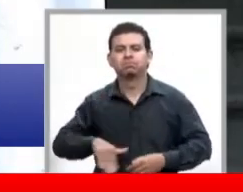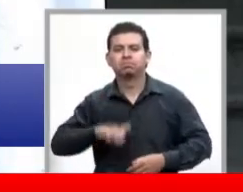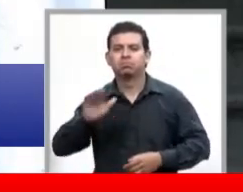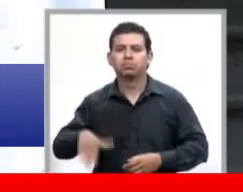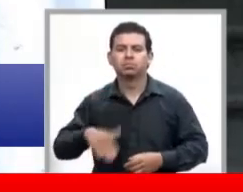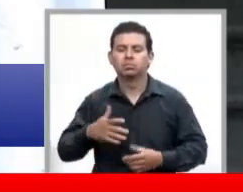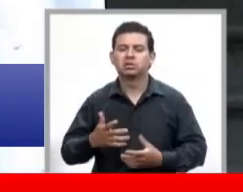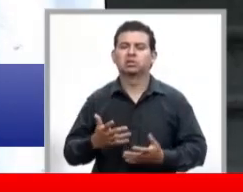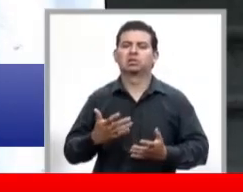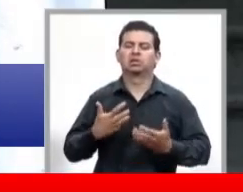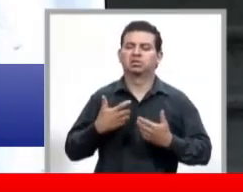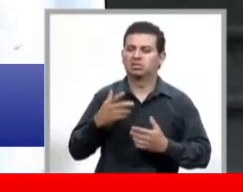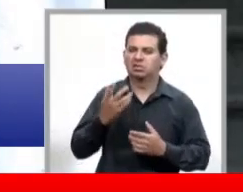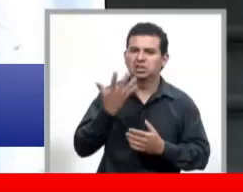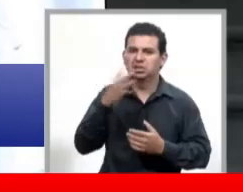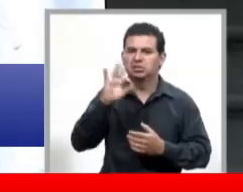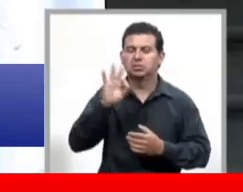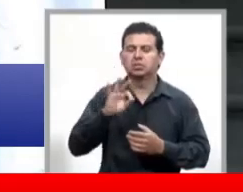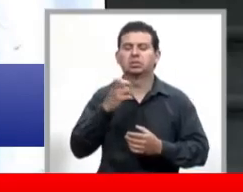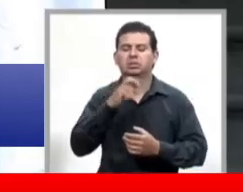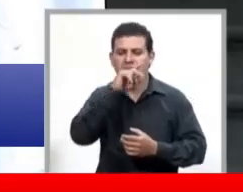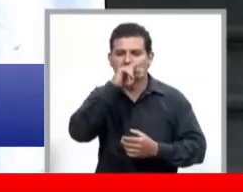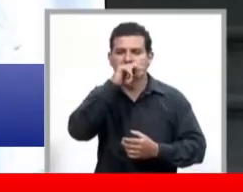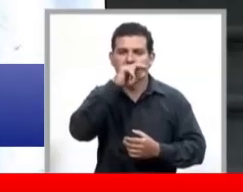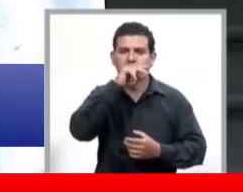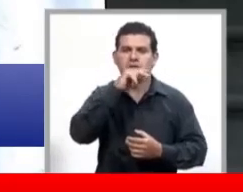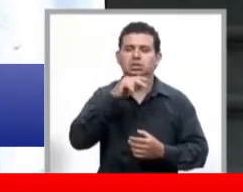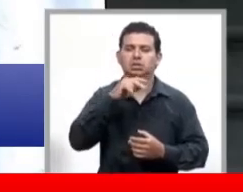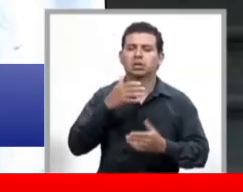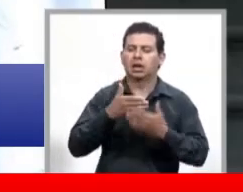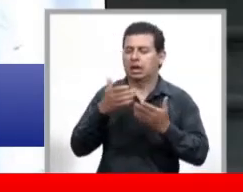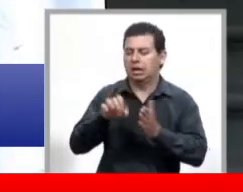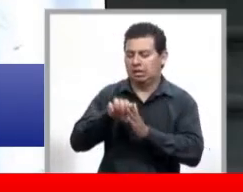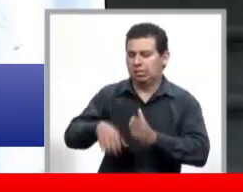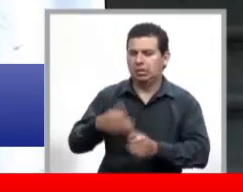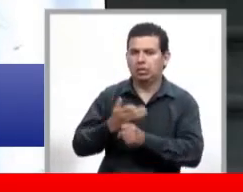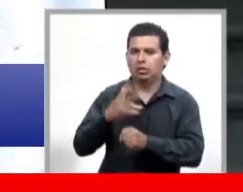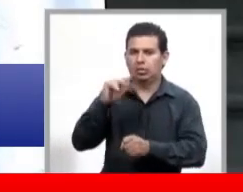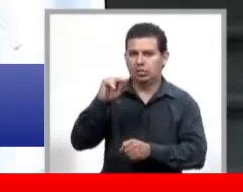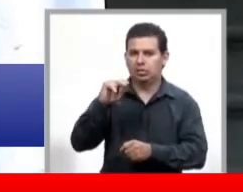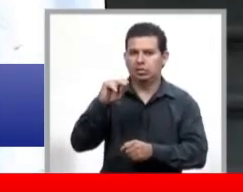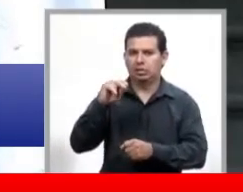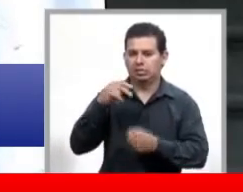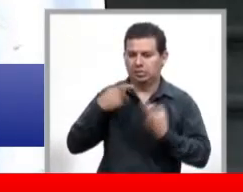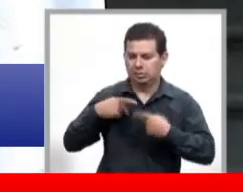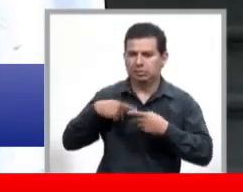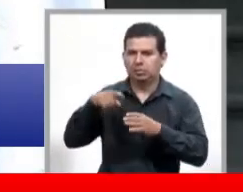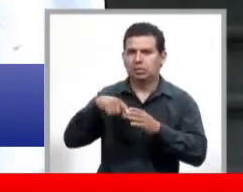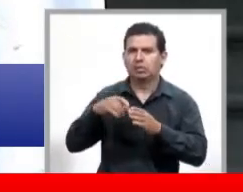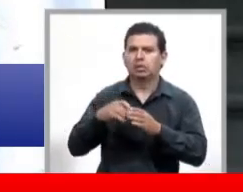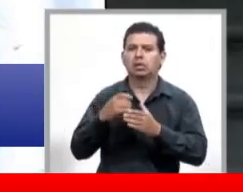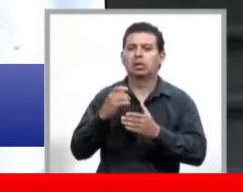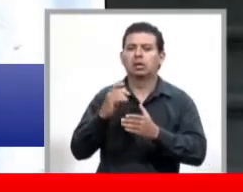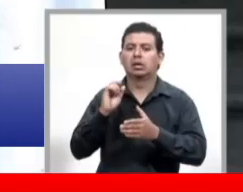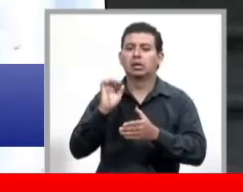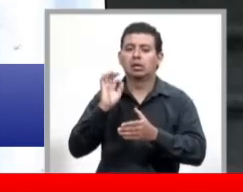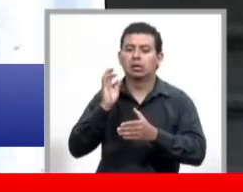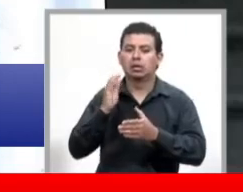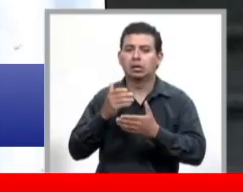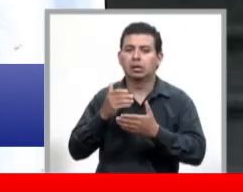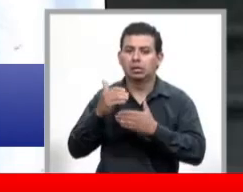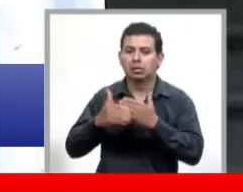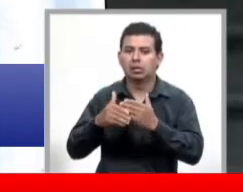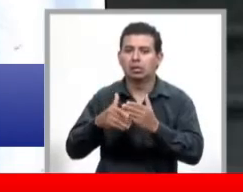en una defunción. Si hoy vemos los datos, tenemos 80 casos y tenemos ya lamentablemente 9 muertos.